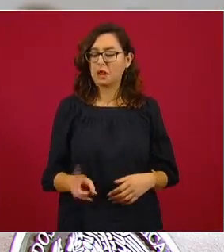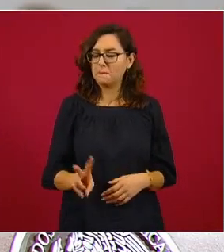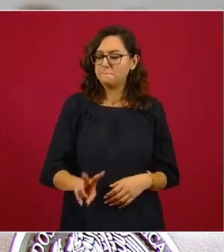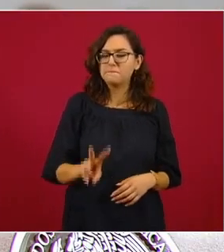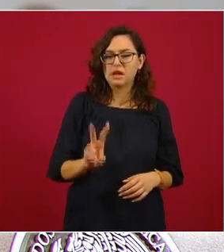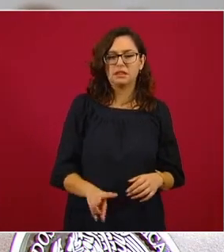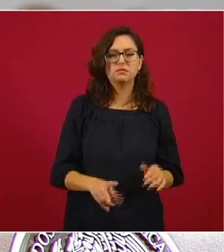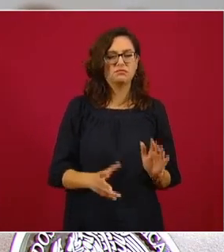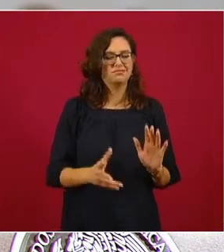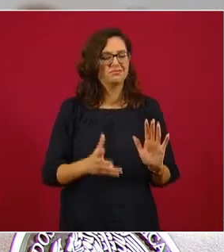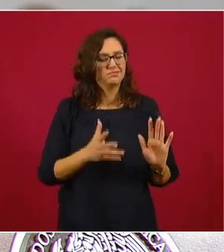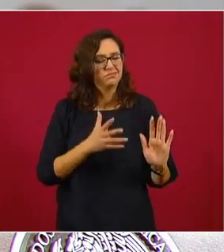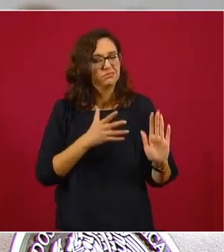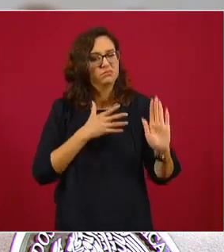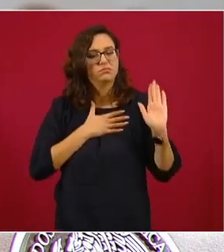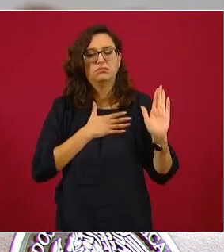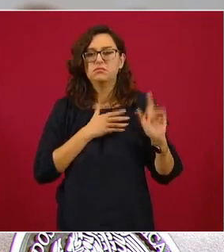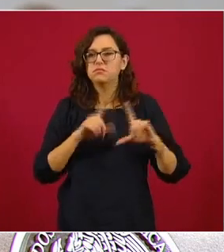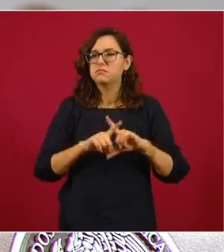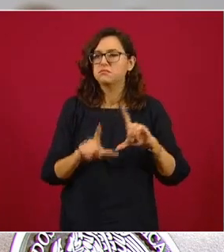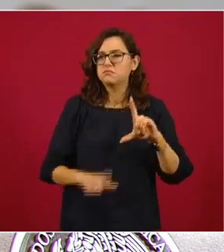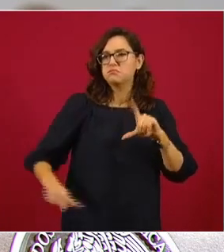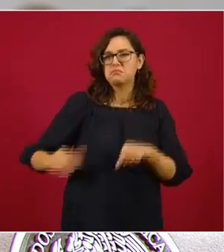impunidad en el país.